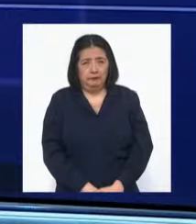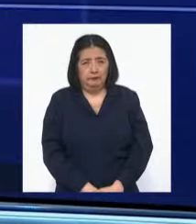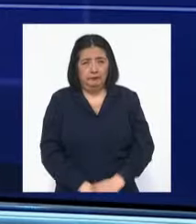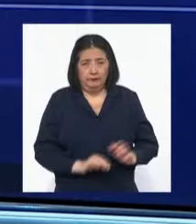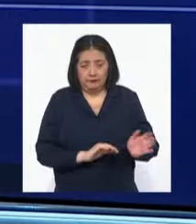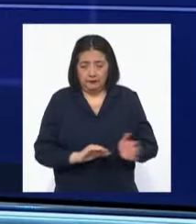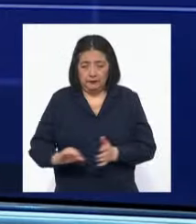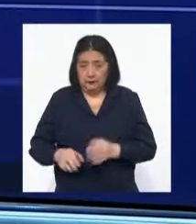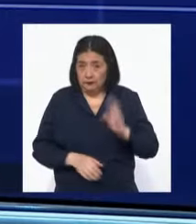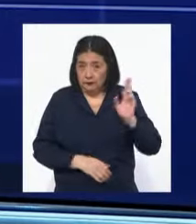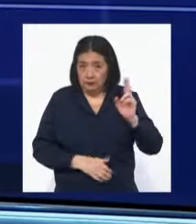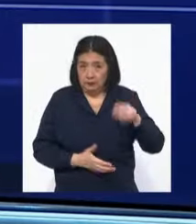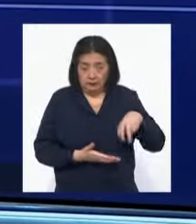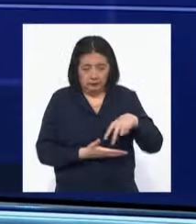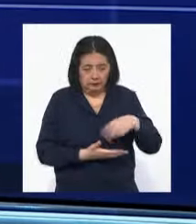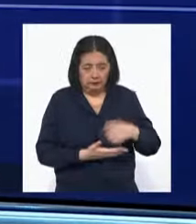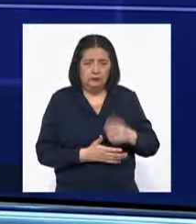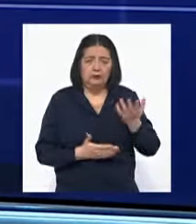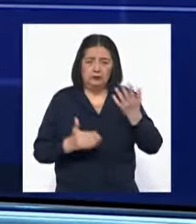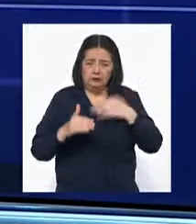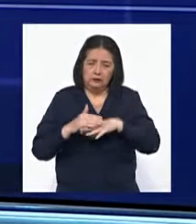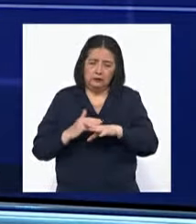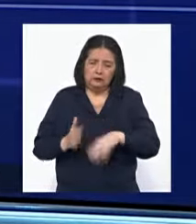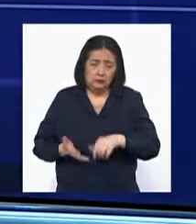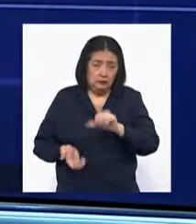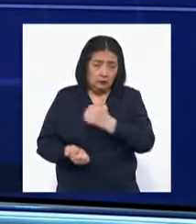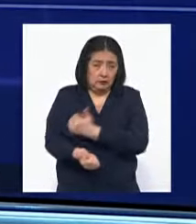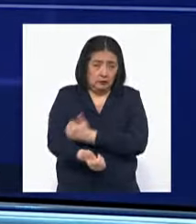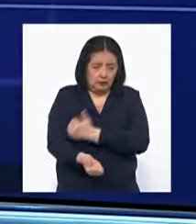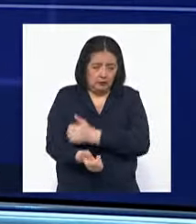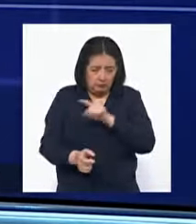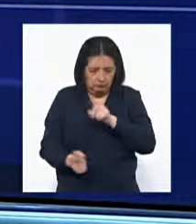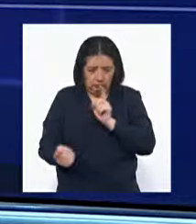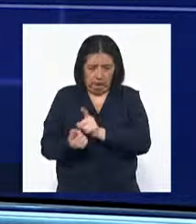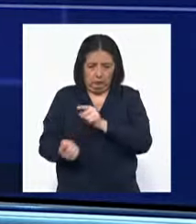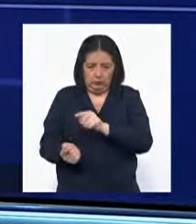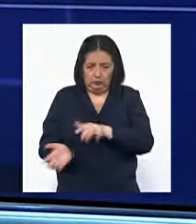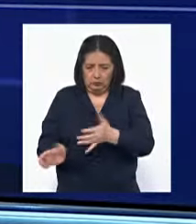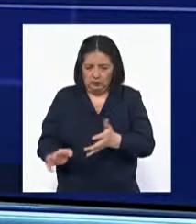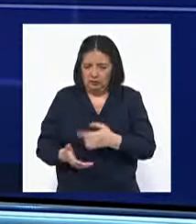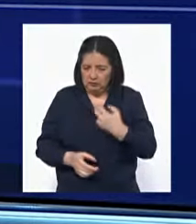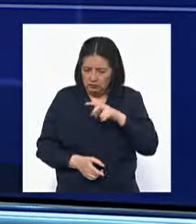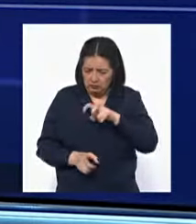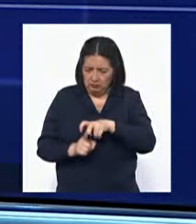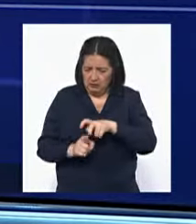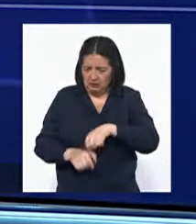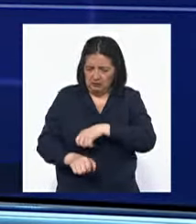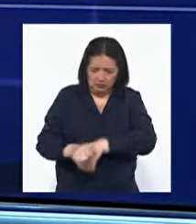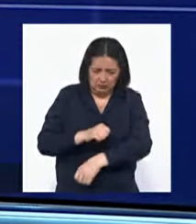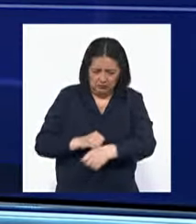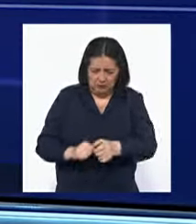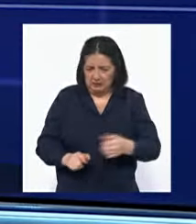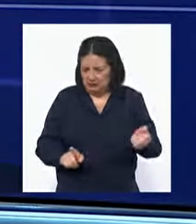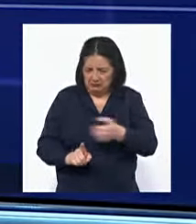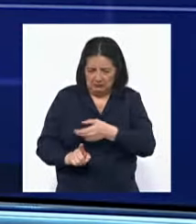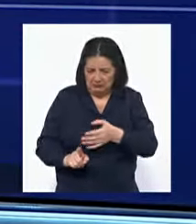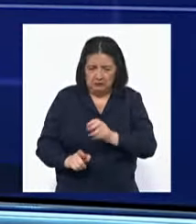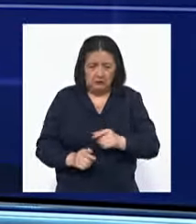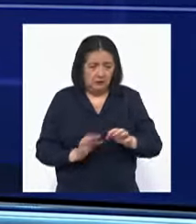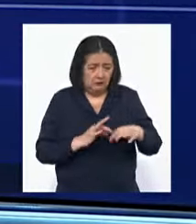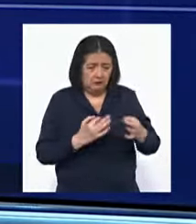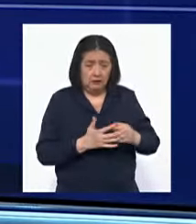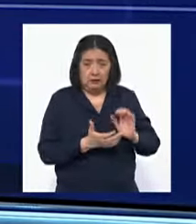Un profesor de baile fue hallado muerto dentro de su academia. La víctima fue encontrada maniatada y con signos de tortura. Familiares